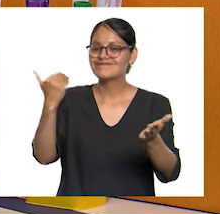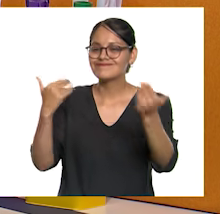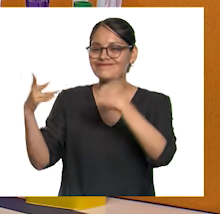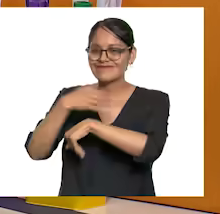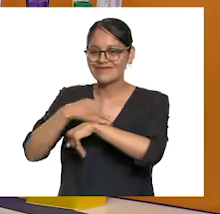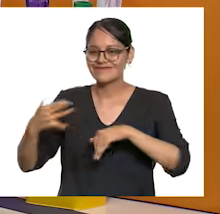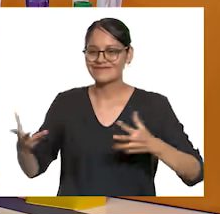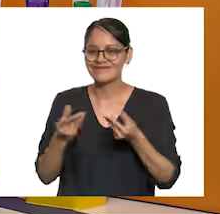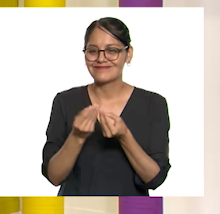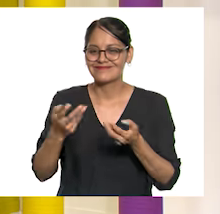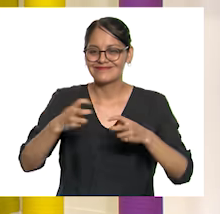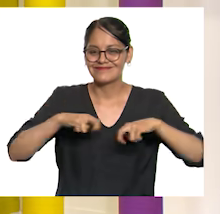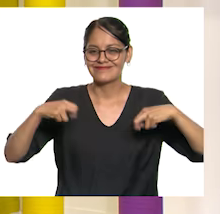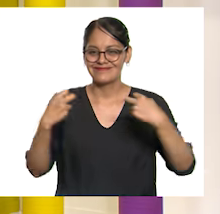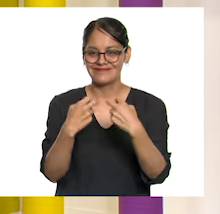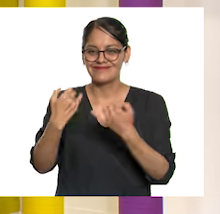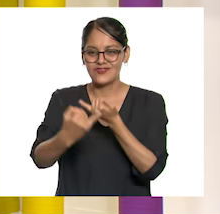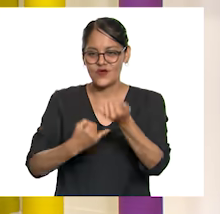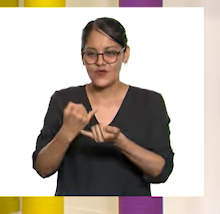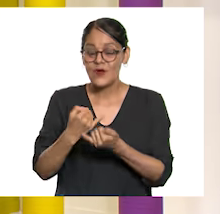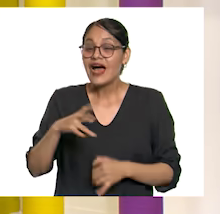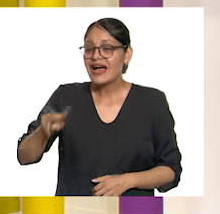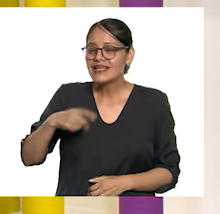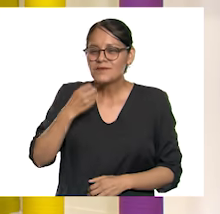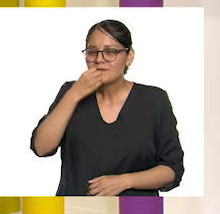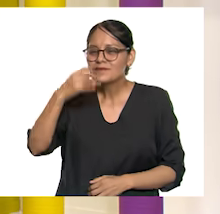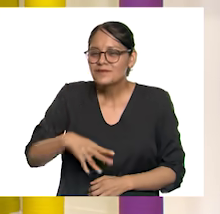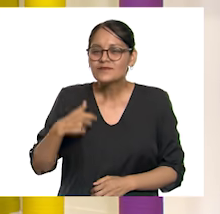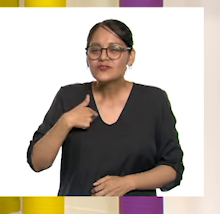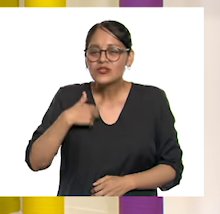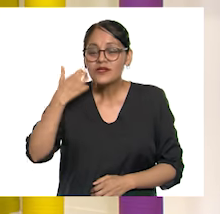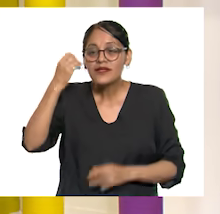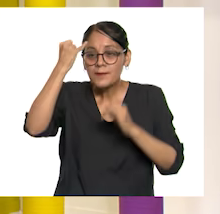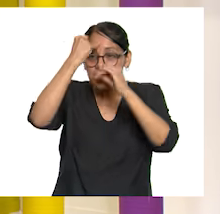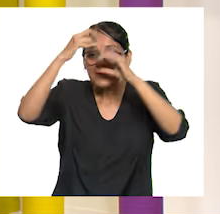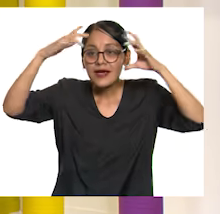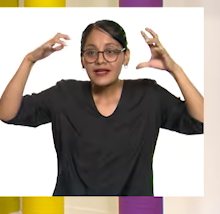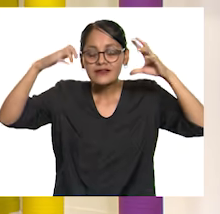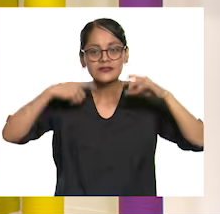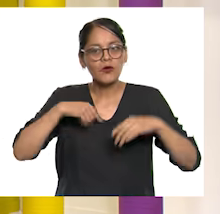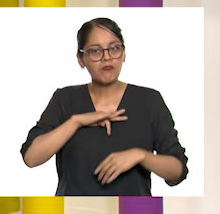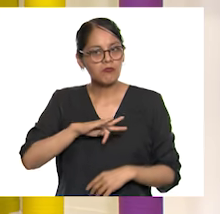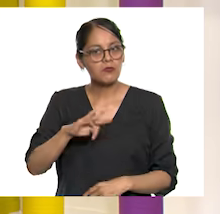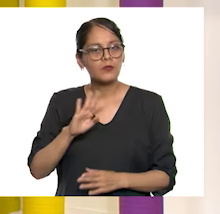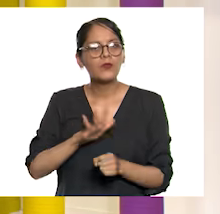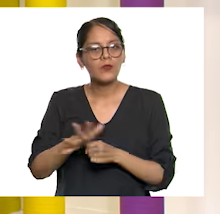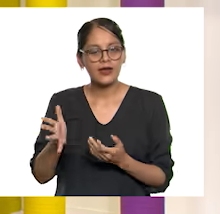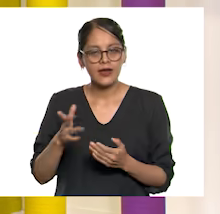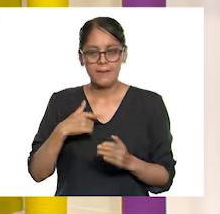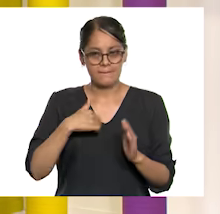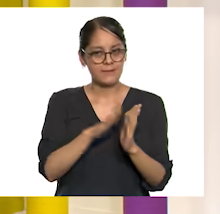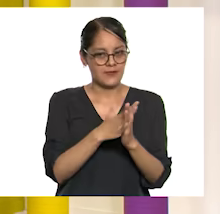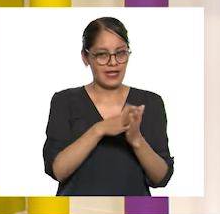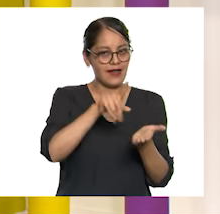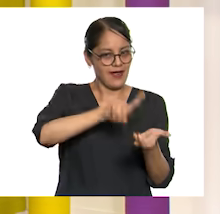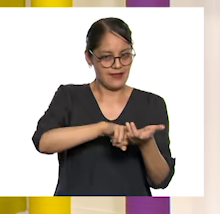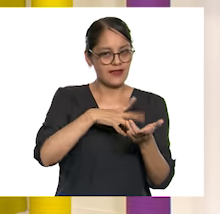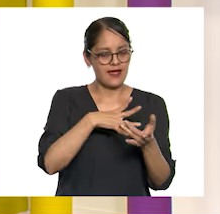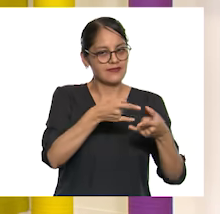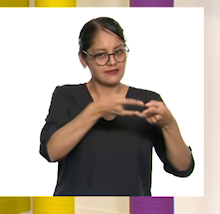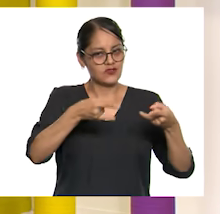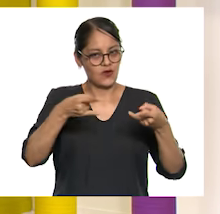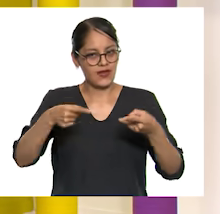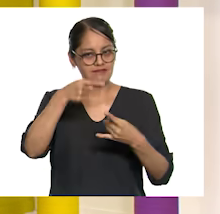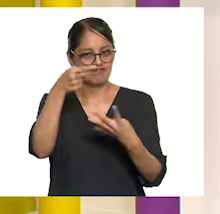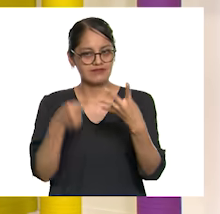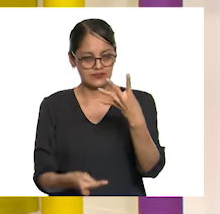con nosotros. ¡Ay, me encanta esa idea! Ya me estoy imaginando todo lo que puedo hacer, porque además en mi libro tengo varios cuentos, pero